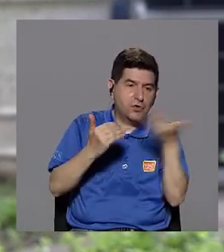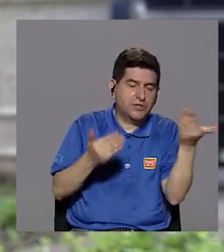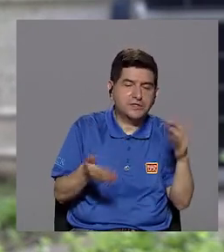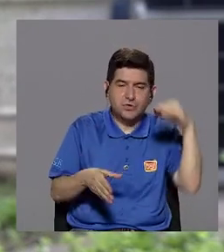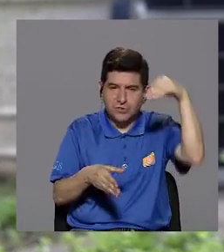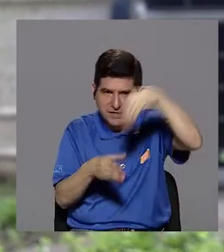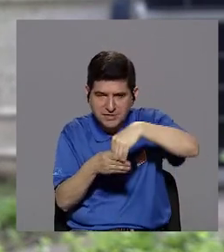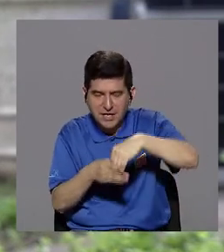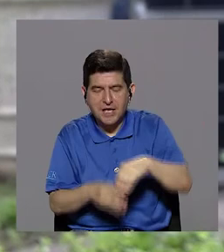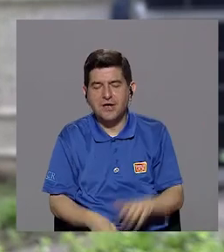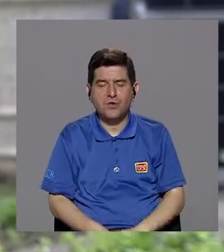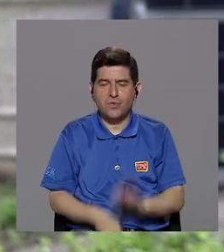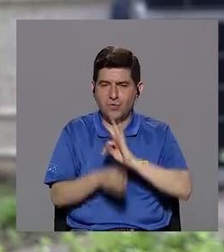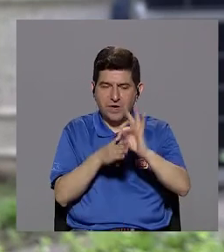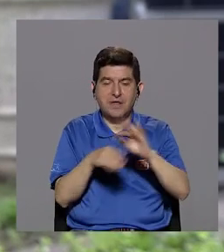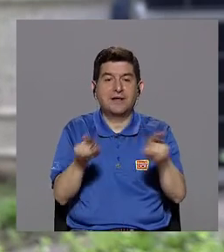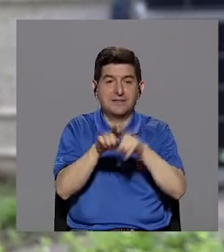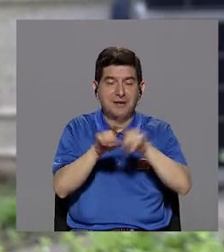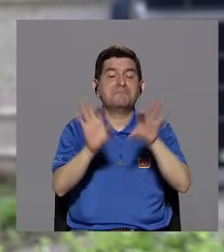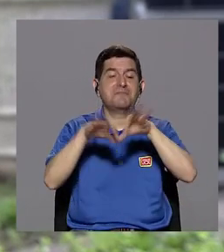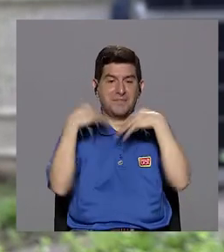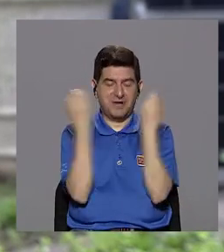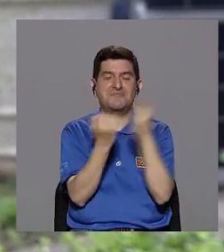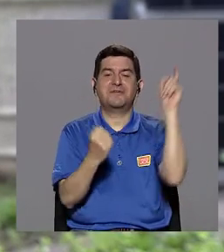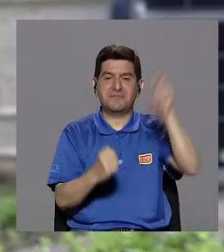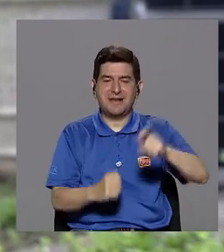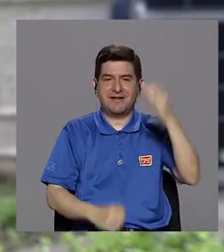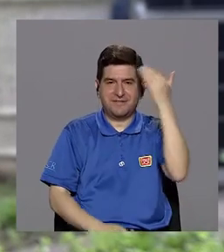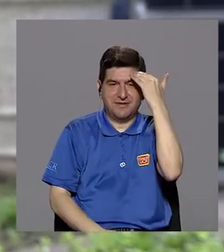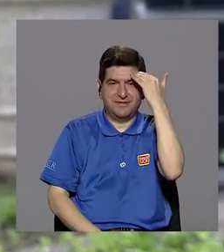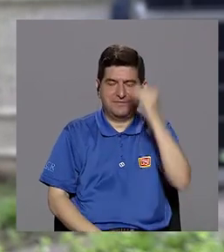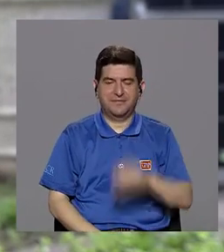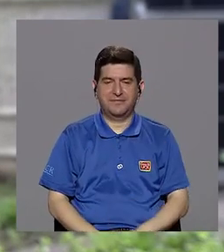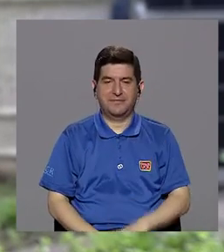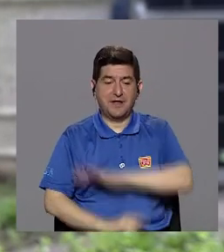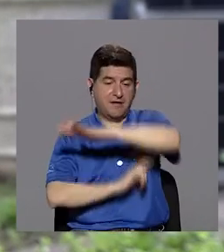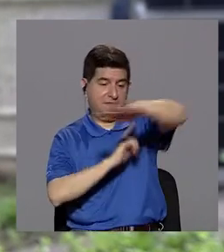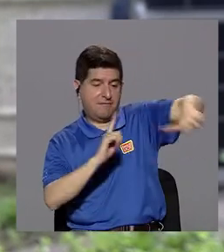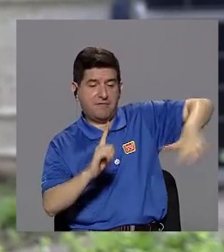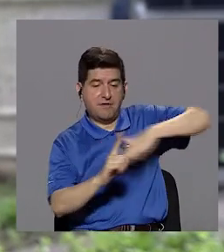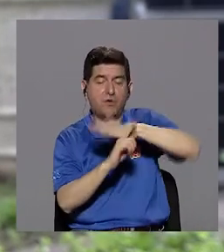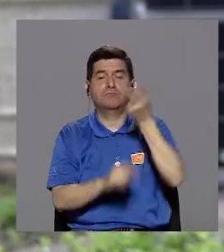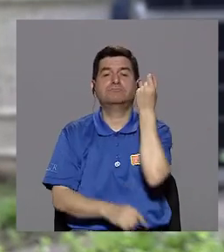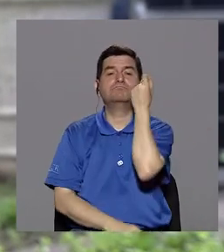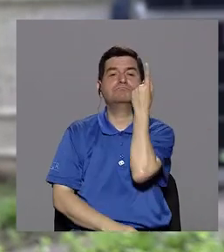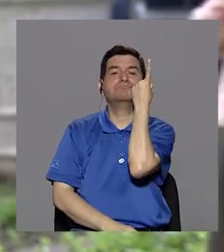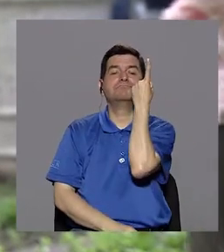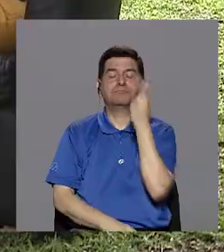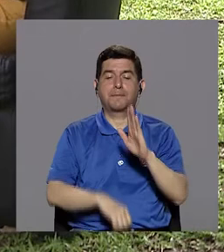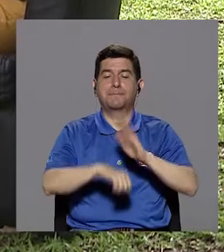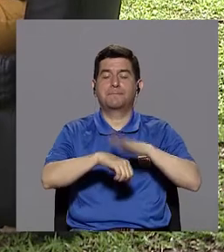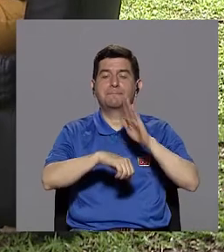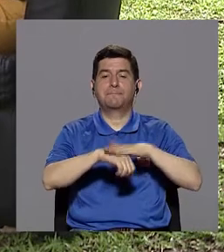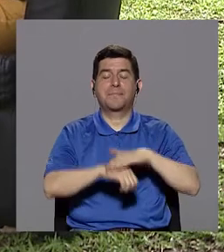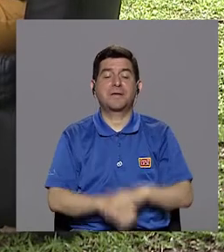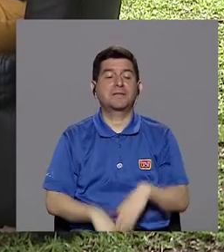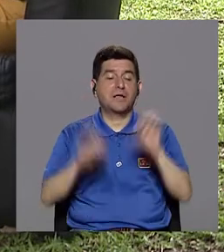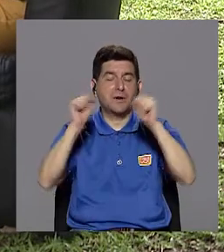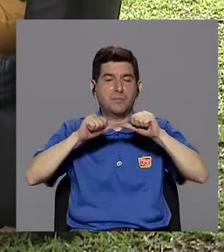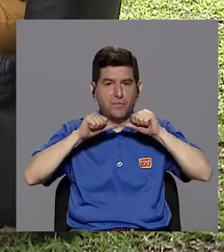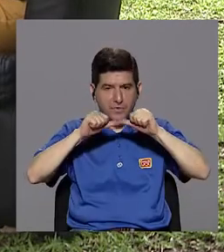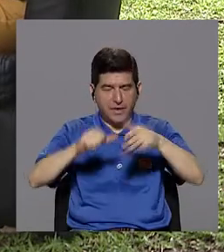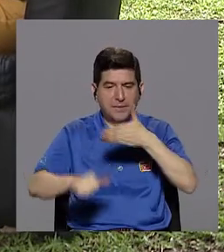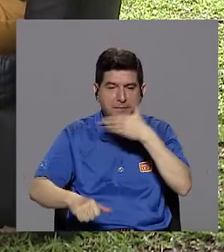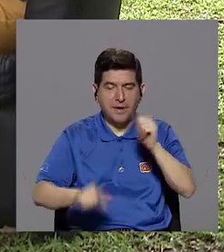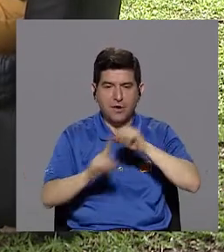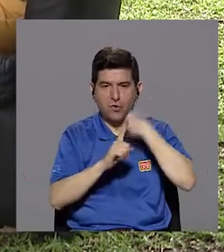el tratamiento, sino también la familia, ¿verdad? Y tener un entorno comprensivo que le permita sobrellevar